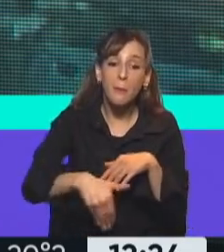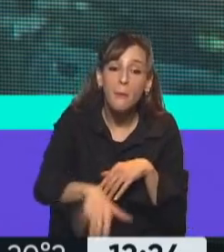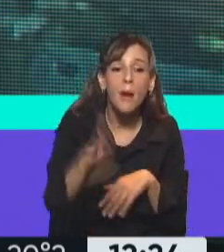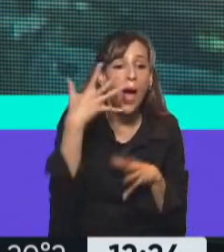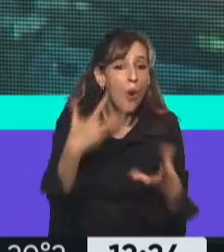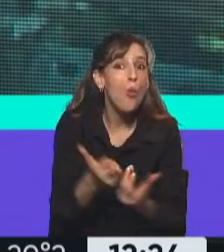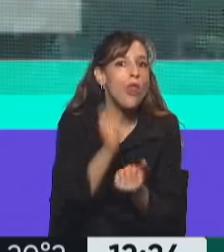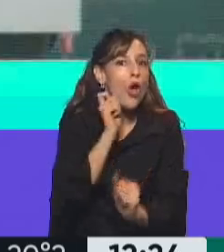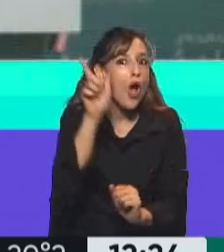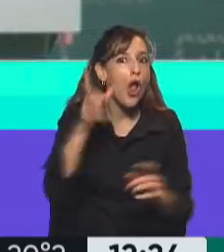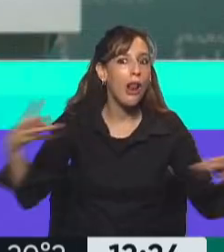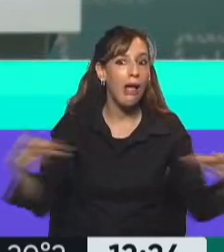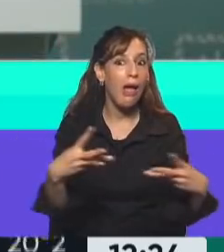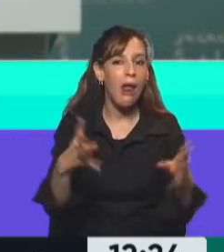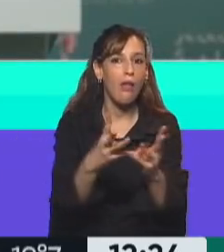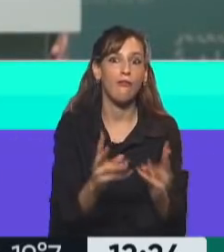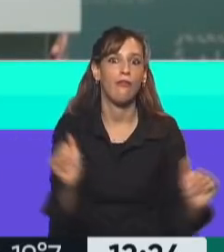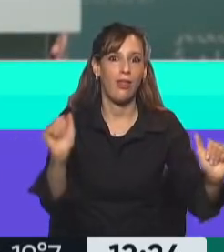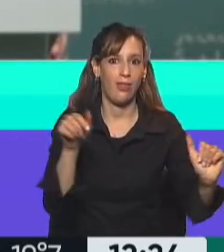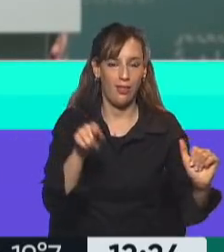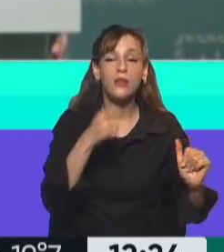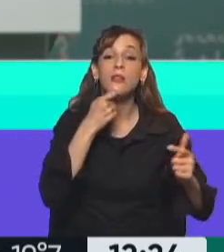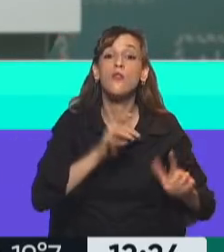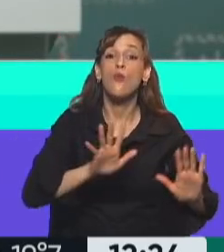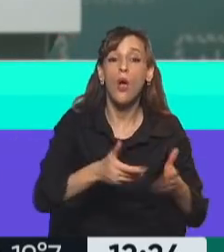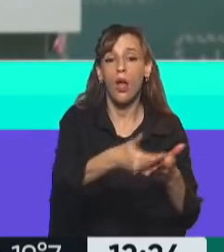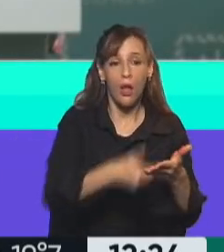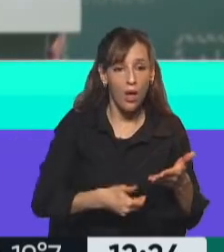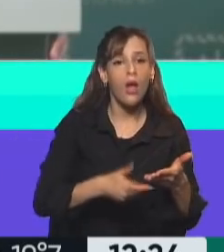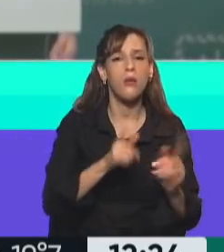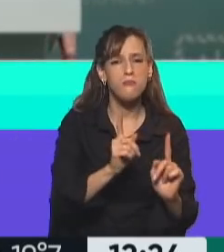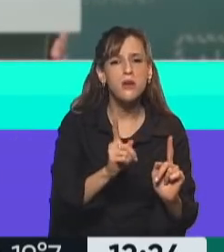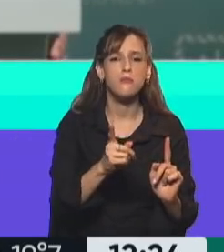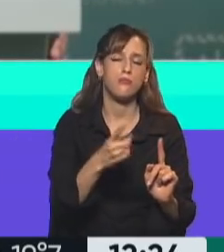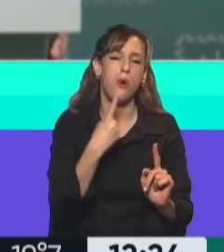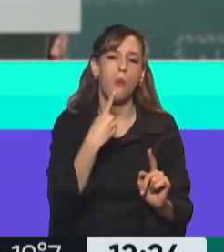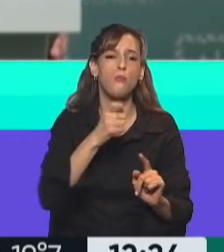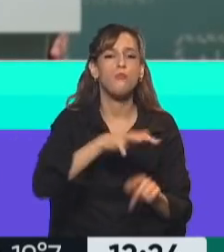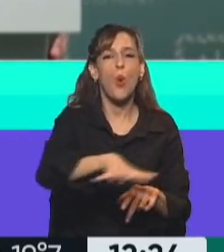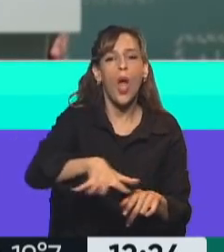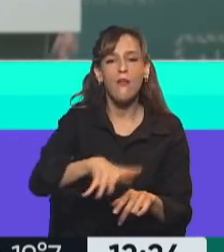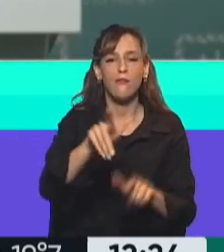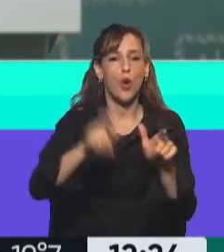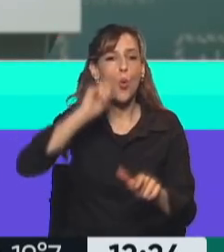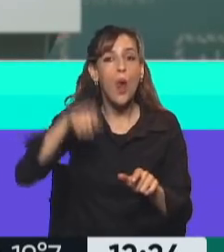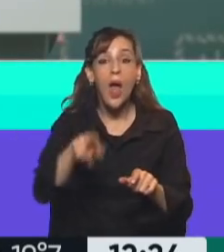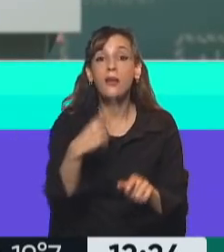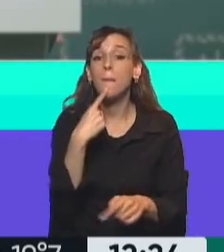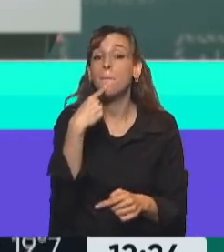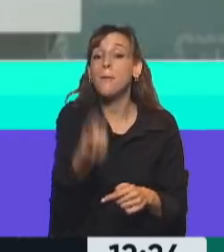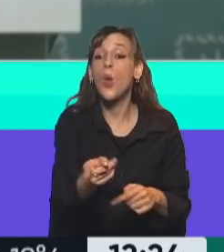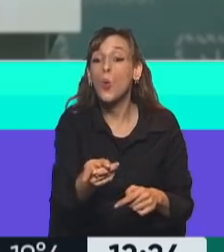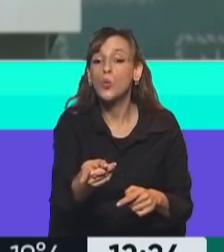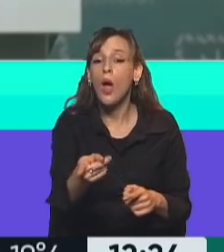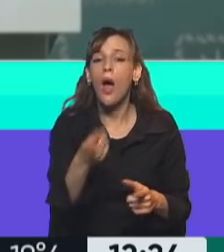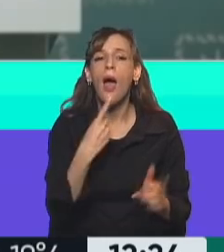con Rusia si se hacía un referéndum para justamente consultar al pueblo ucraniano sobre si acepta las garantías de paz